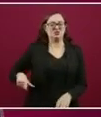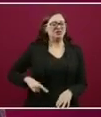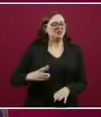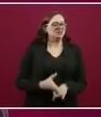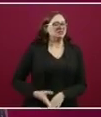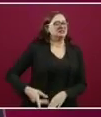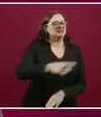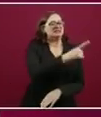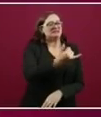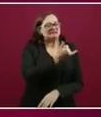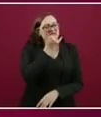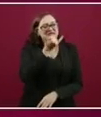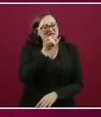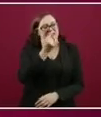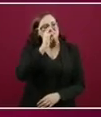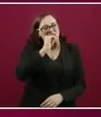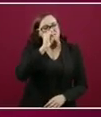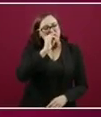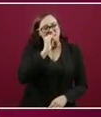del periodo neoliberal.